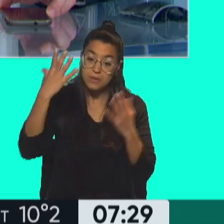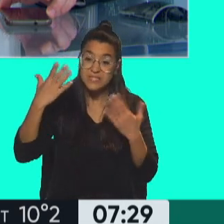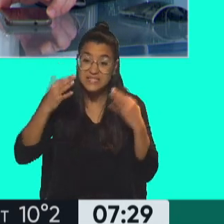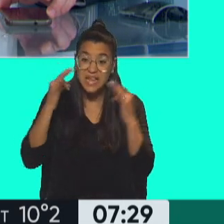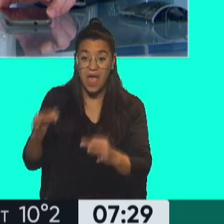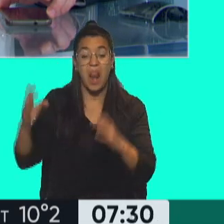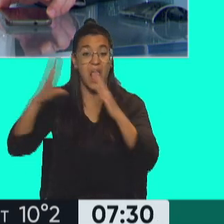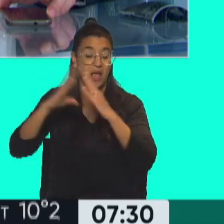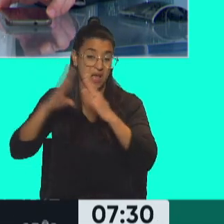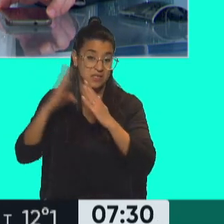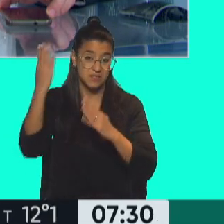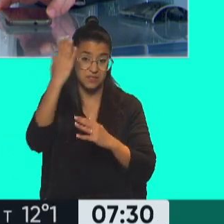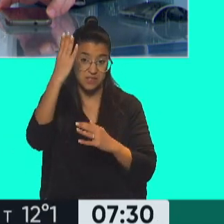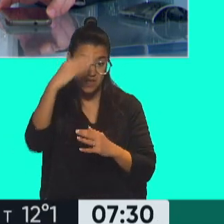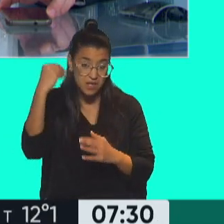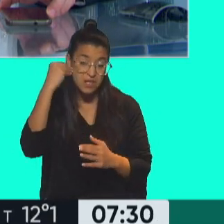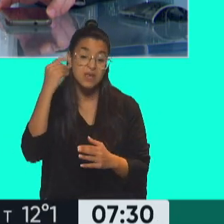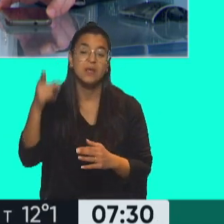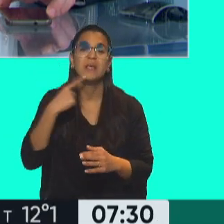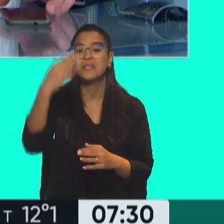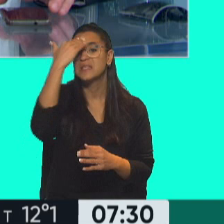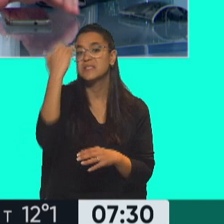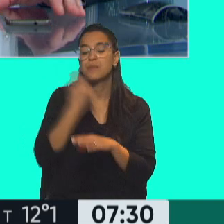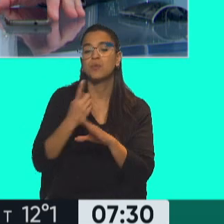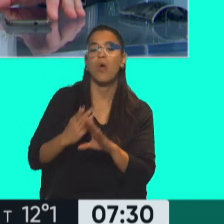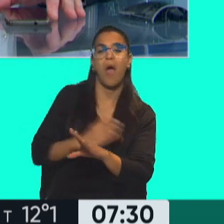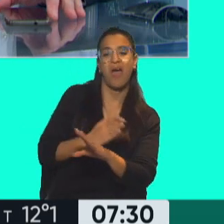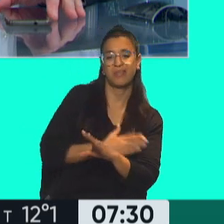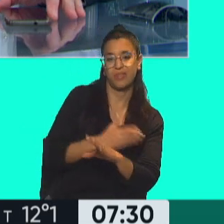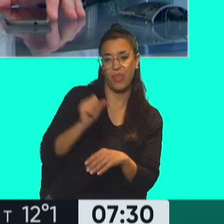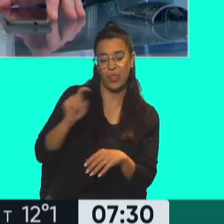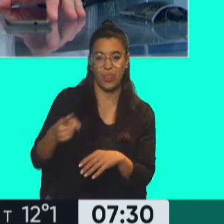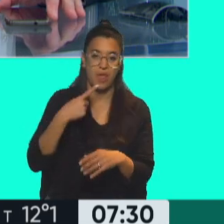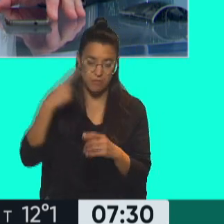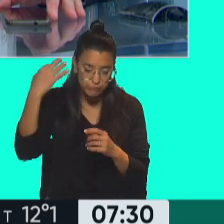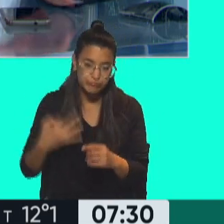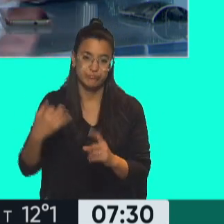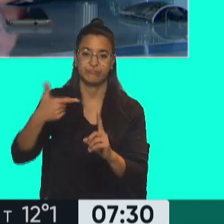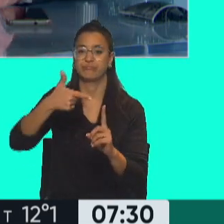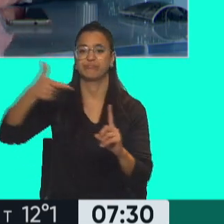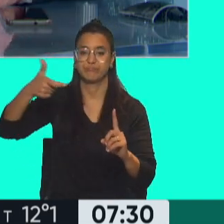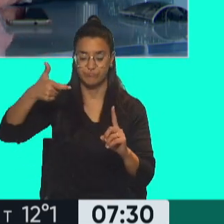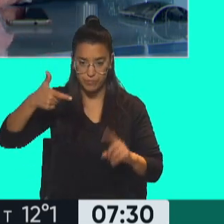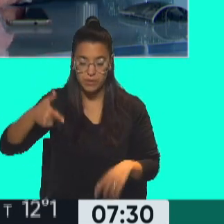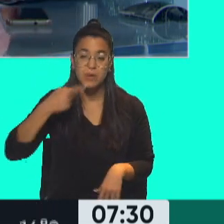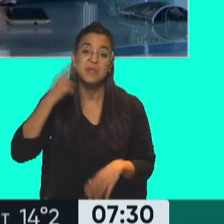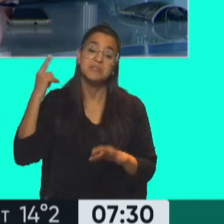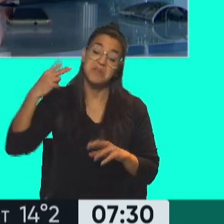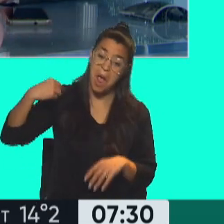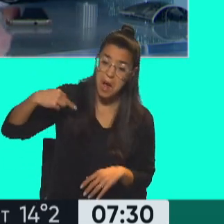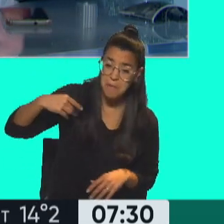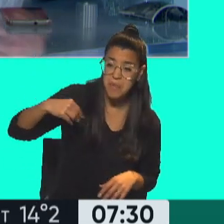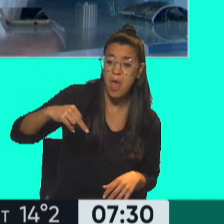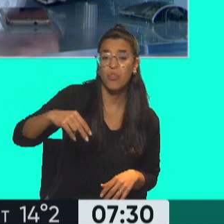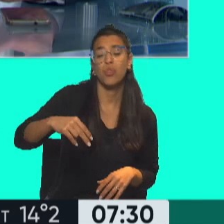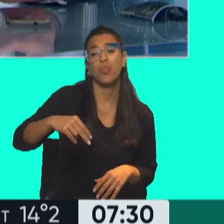vicepresidenta unos 15 minutos antes de que se produzca efectivamente el ataque. Y llegan caminando como en